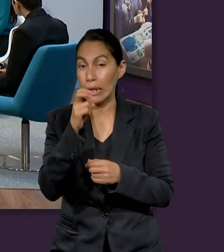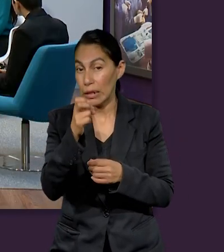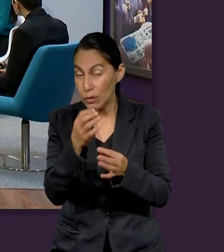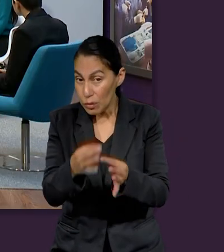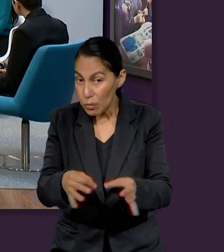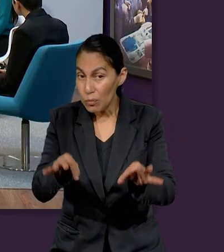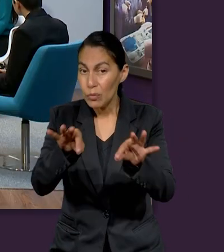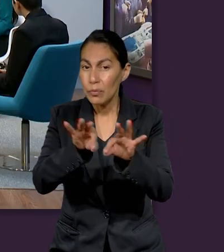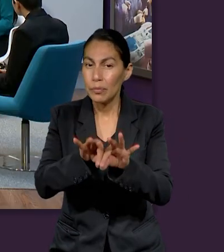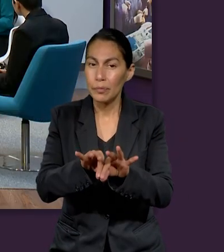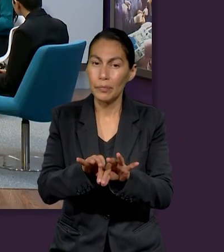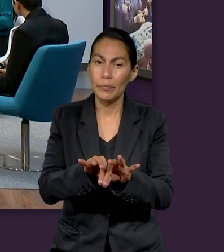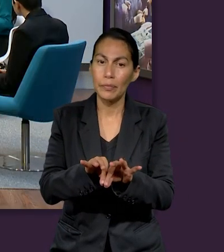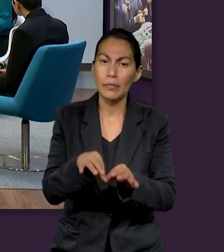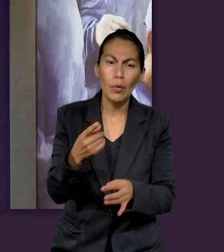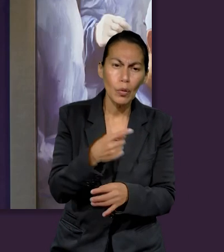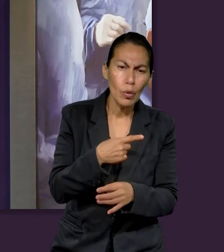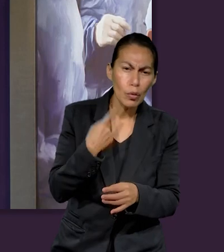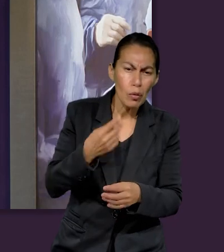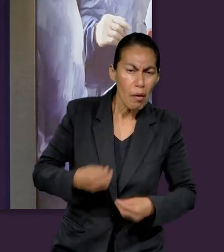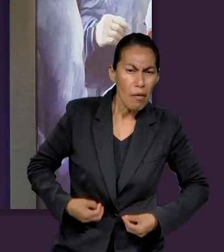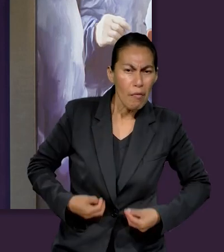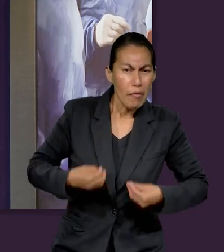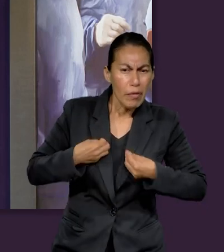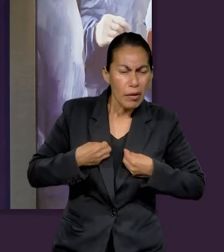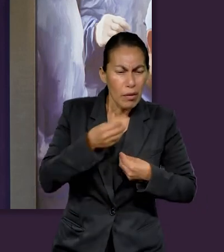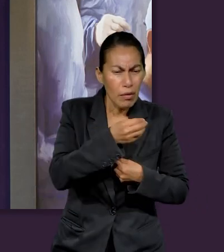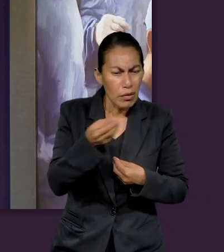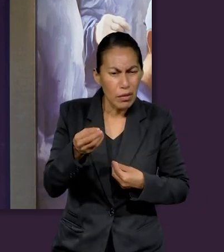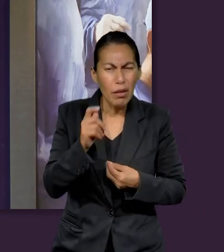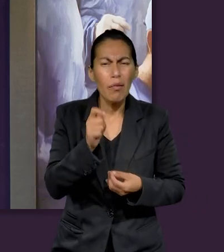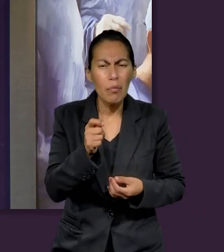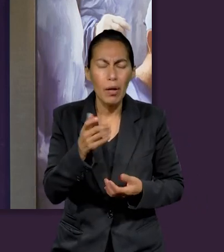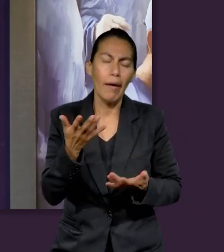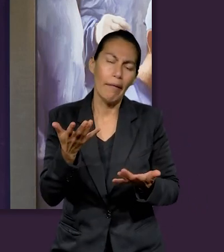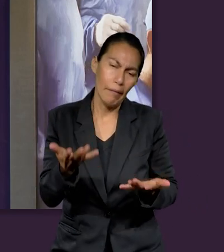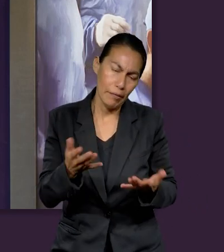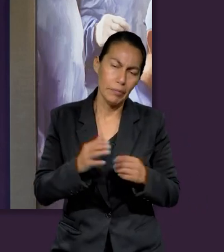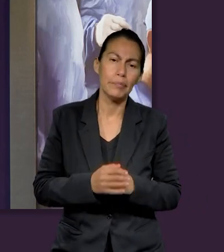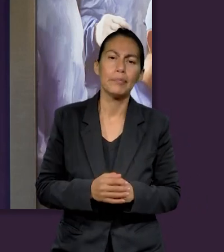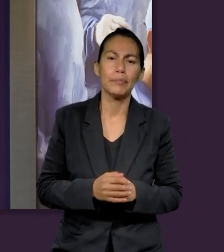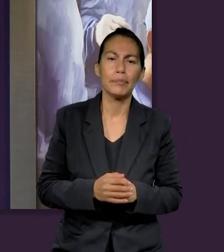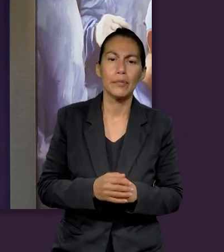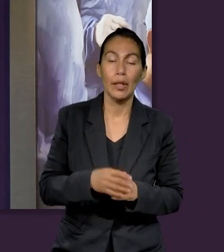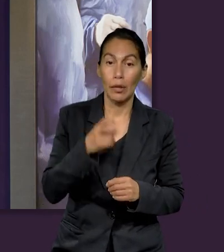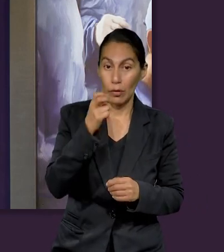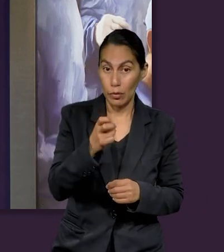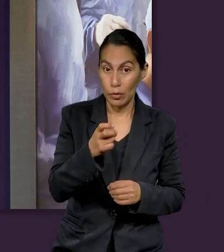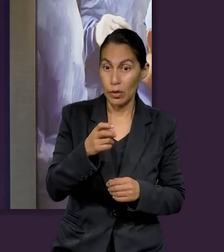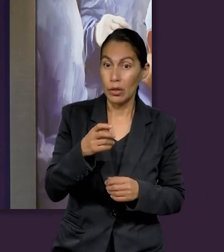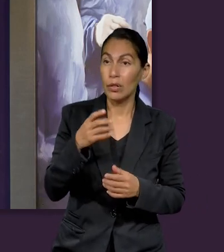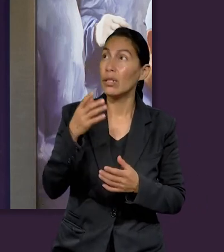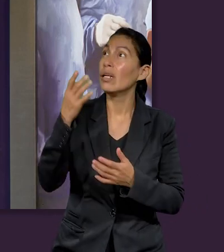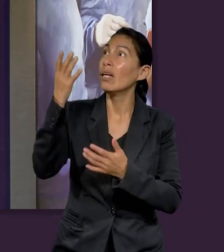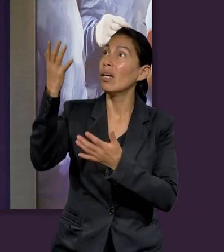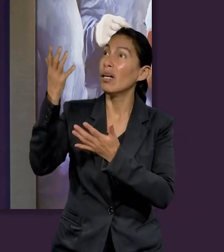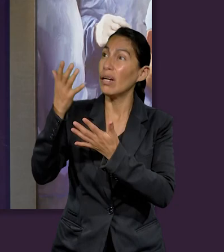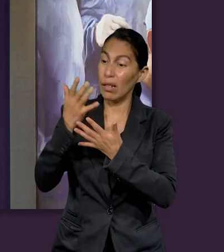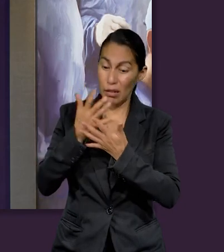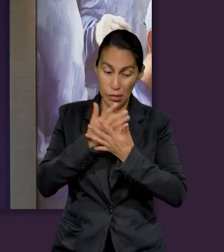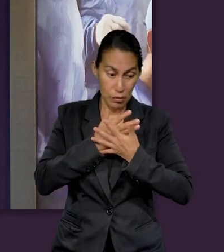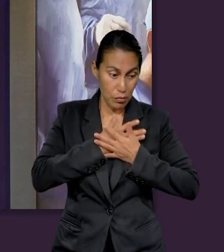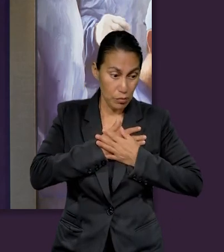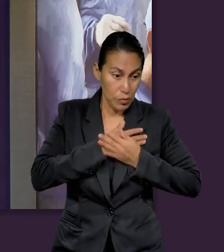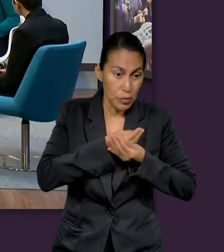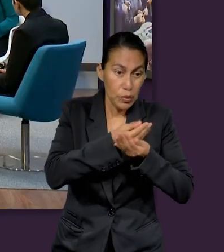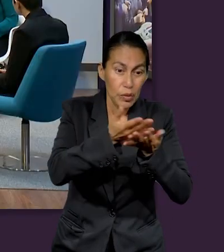entonces yo creo que este puede ser un claro ejemplo de cómo nosotros podemos organizar nuestra vida como cristianos y que